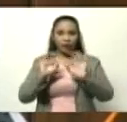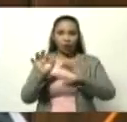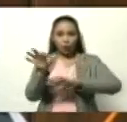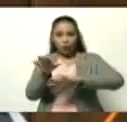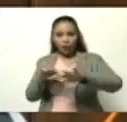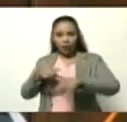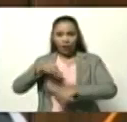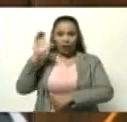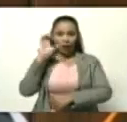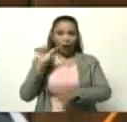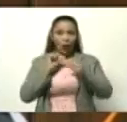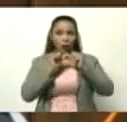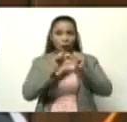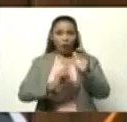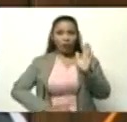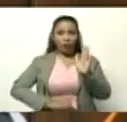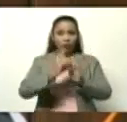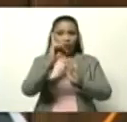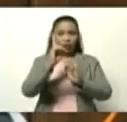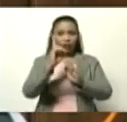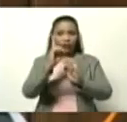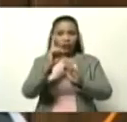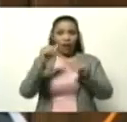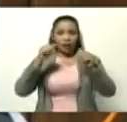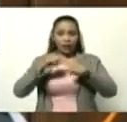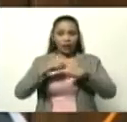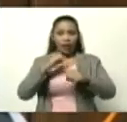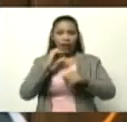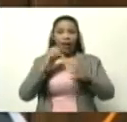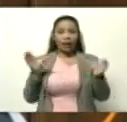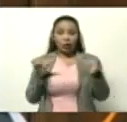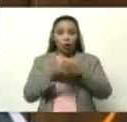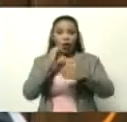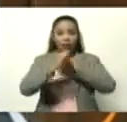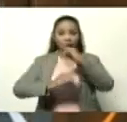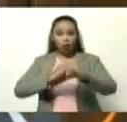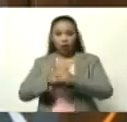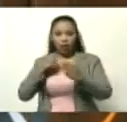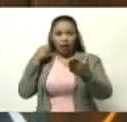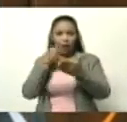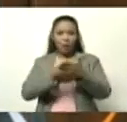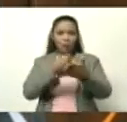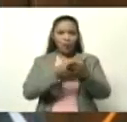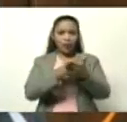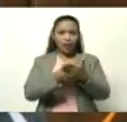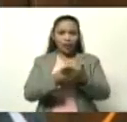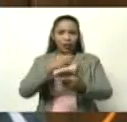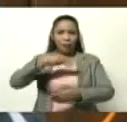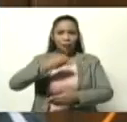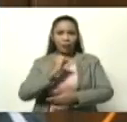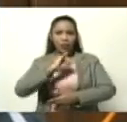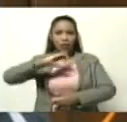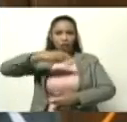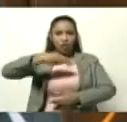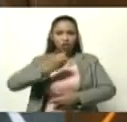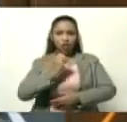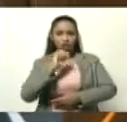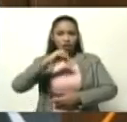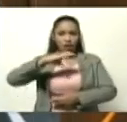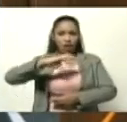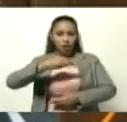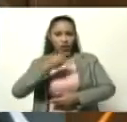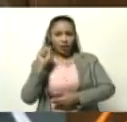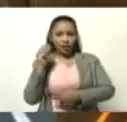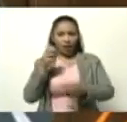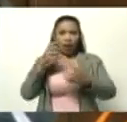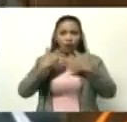donde continúa en desarrollo el coloquio internacional de la batalla de pichincha un espacio para el debate para la reflexión con